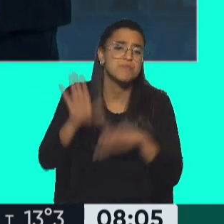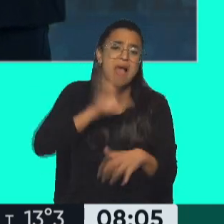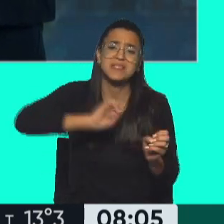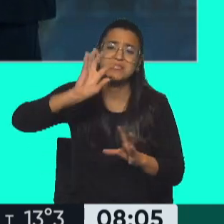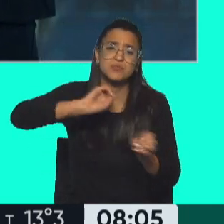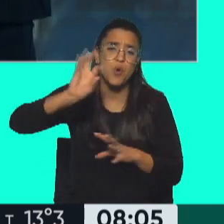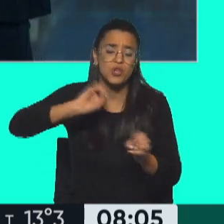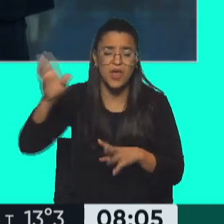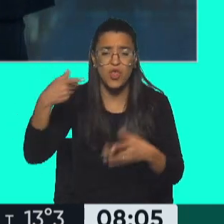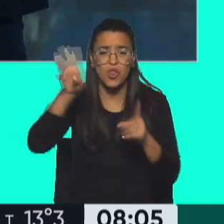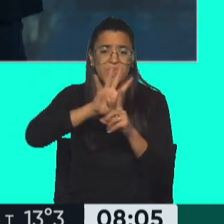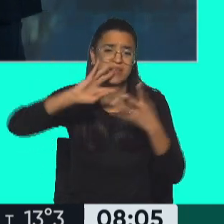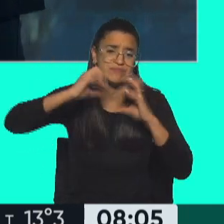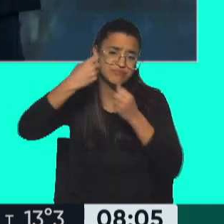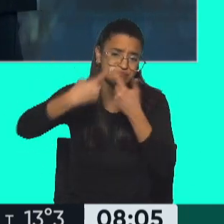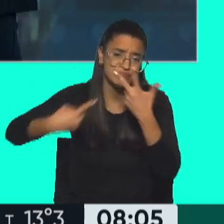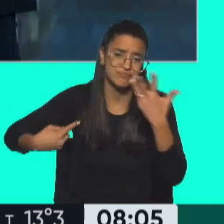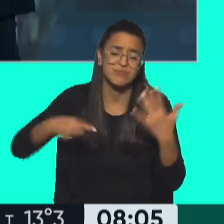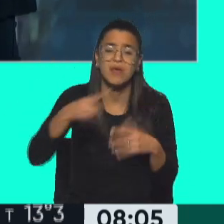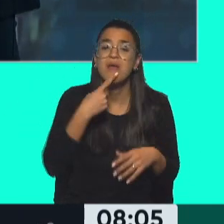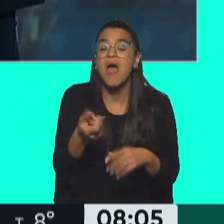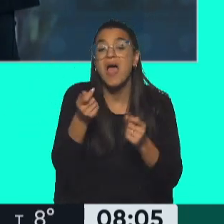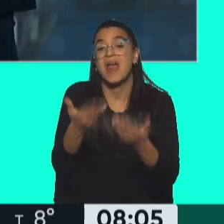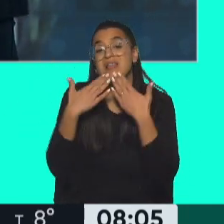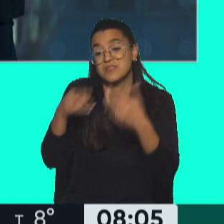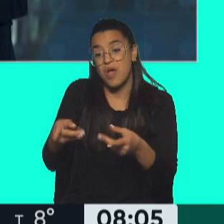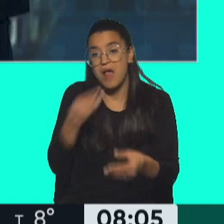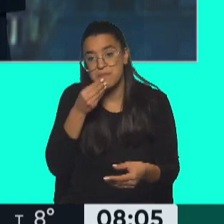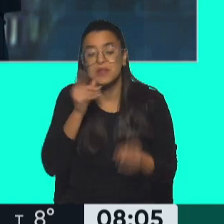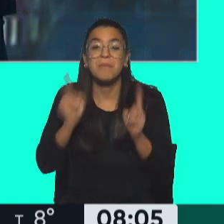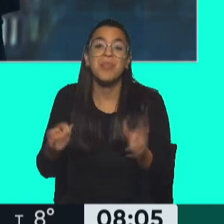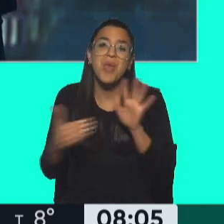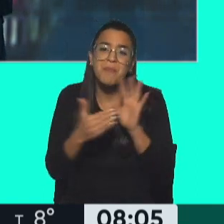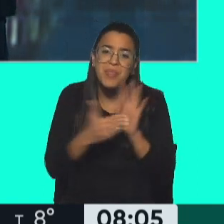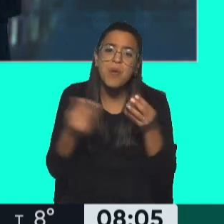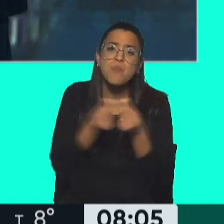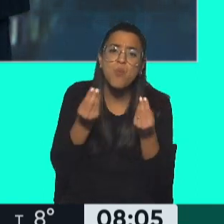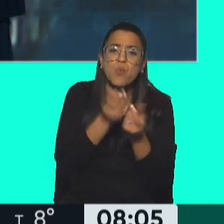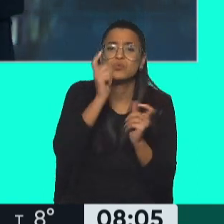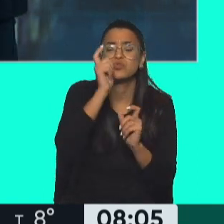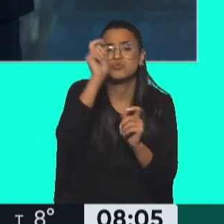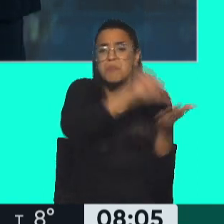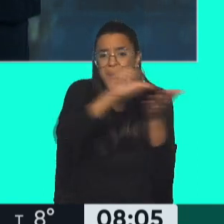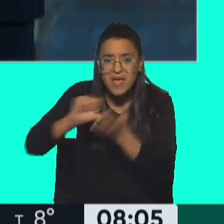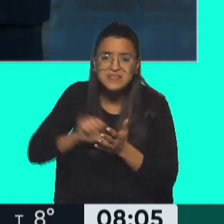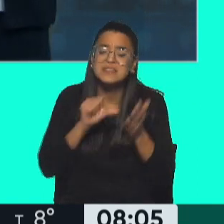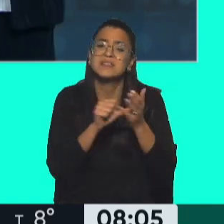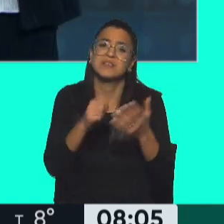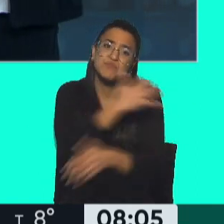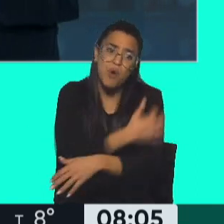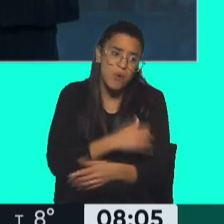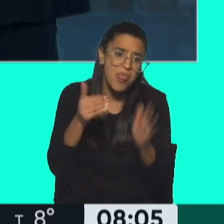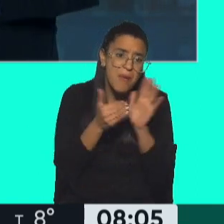exportadores de cereales con los cuales se hacen alimentos, de los cuales también dependen muchos países y sobre todo muchos países